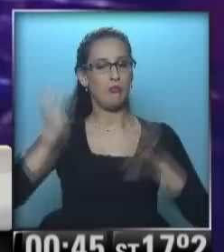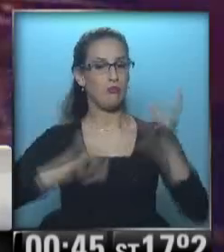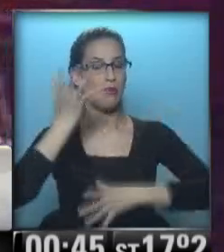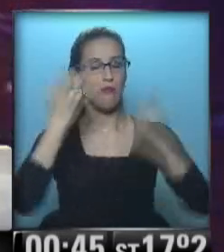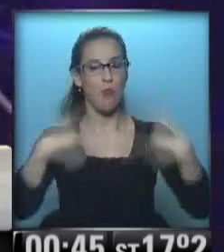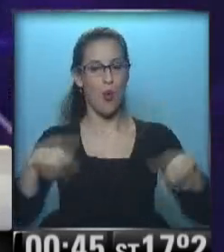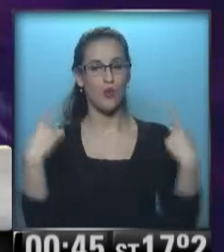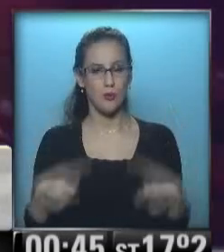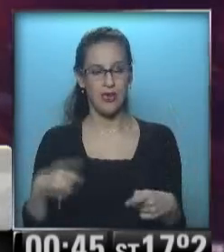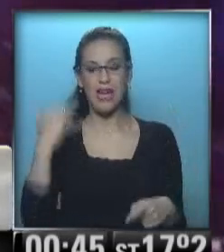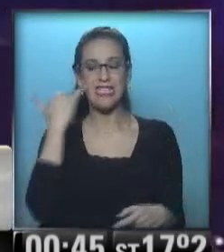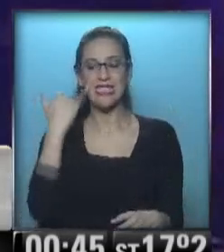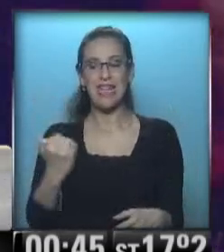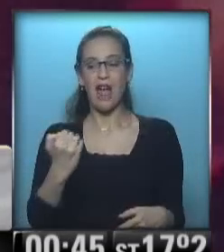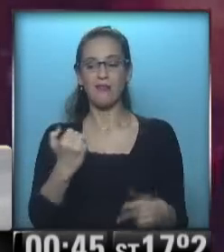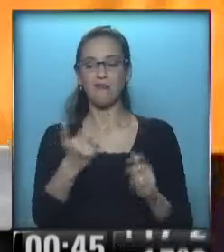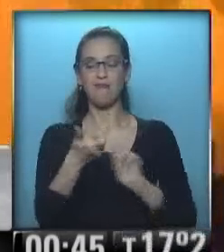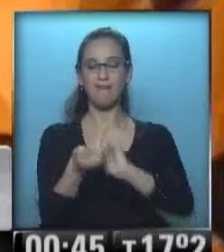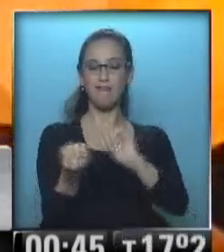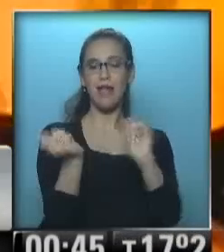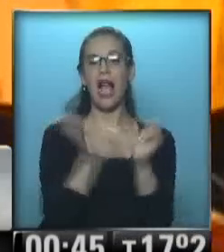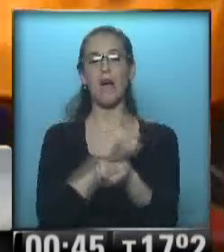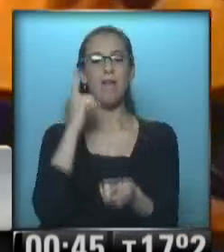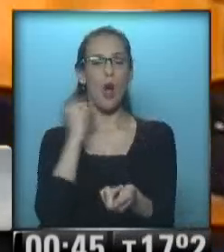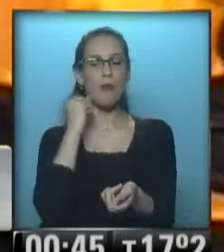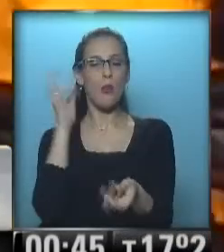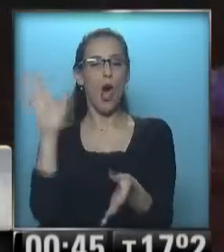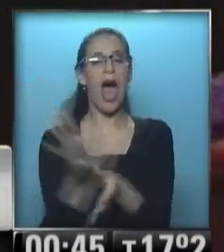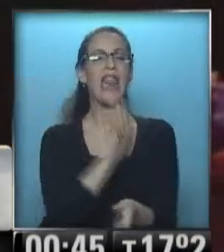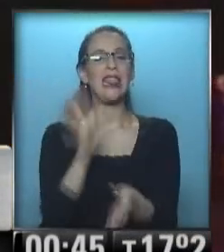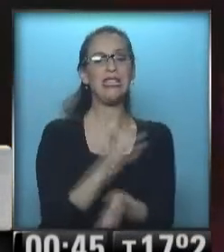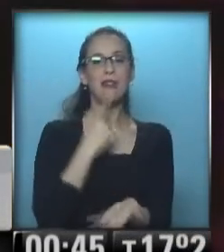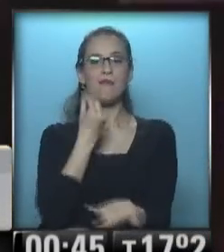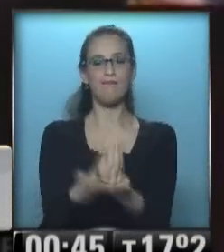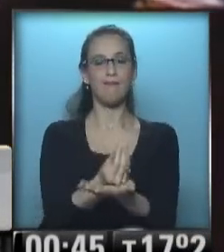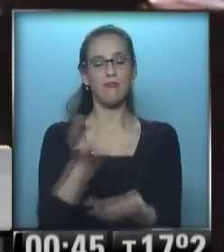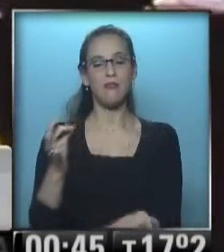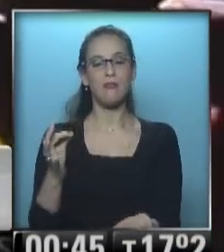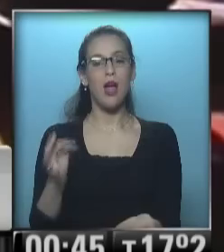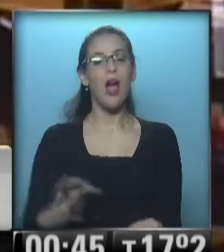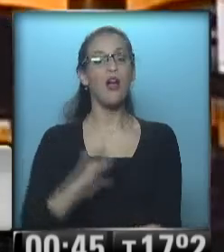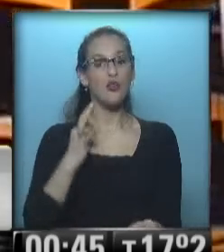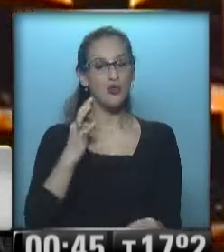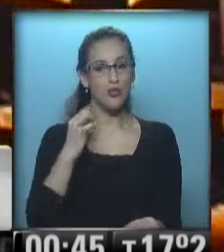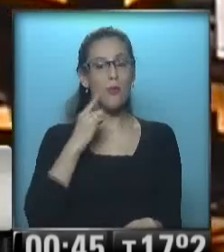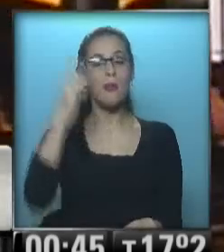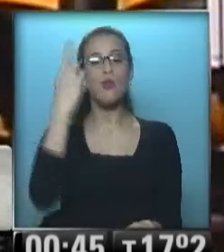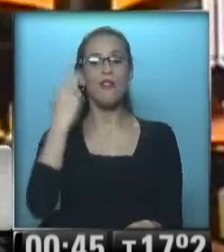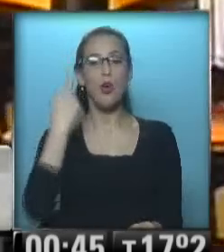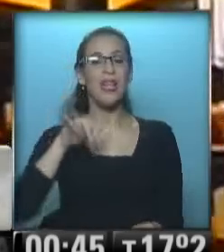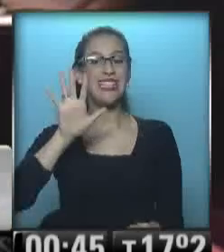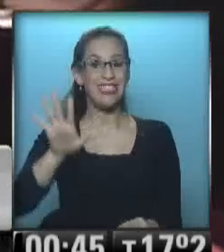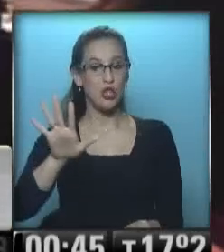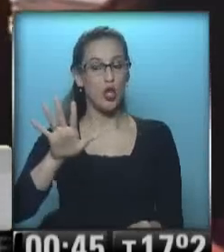había transformado en un artista. En 1995, Soda entra a grabar el que sería